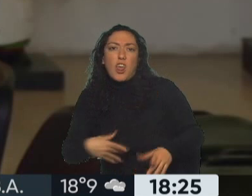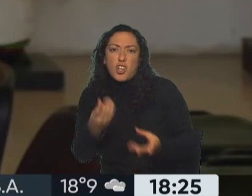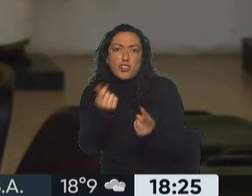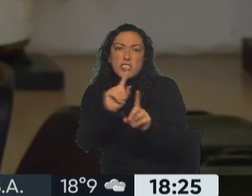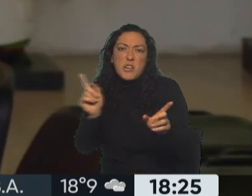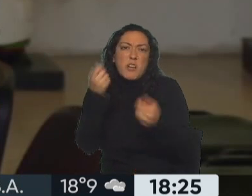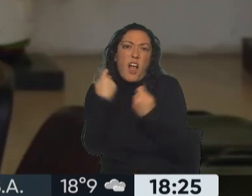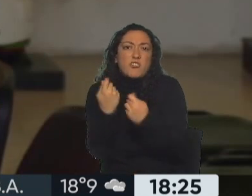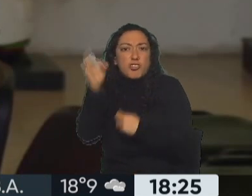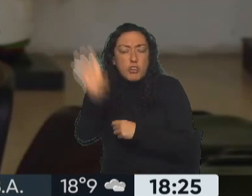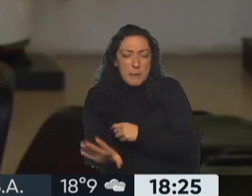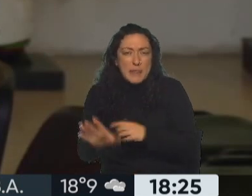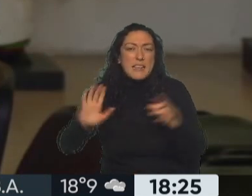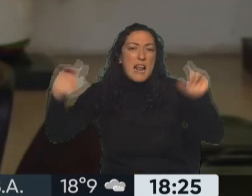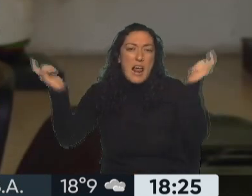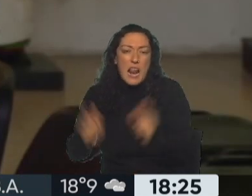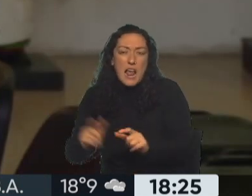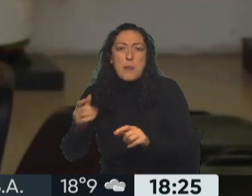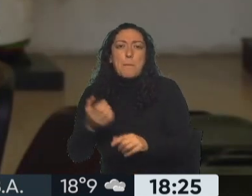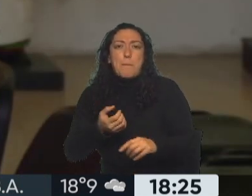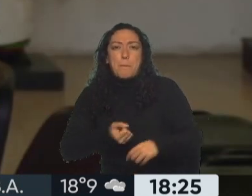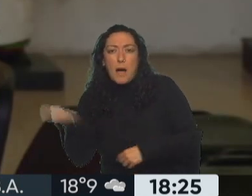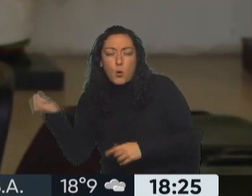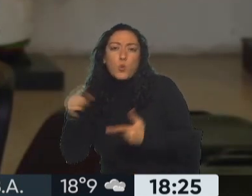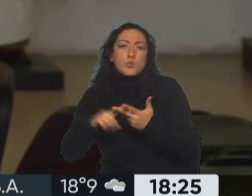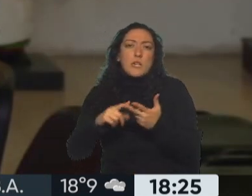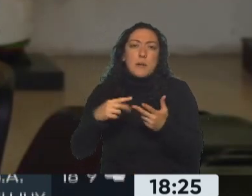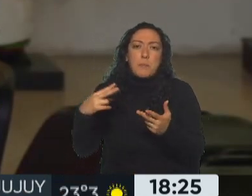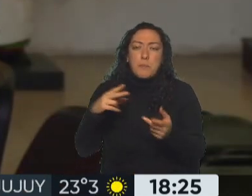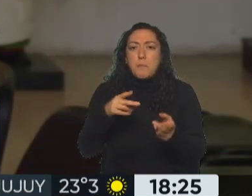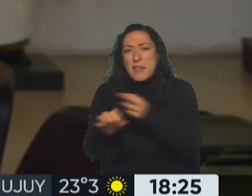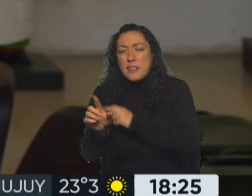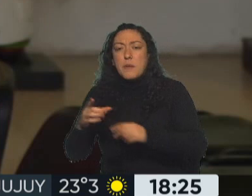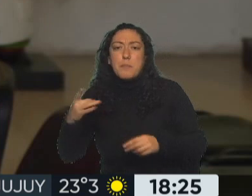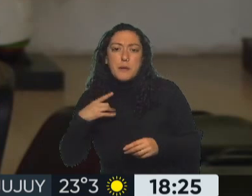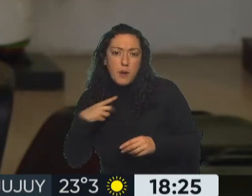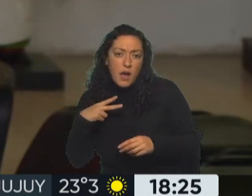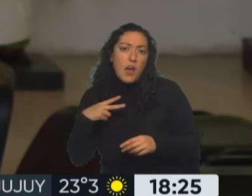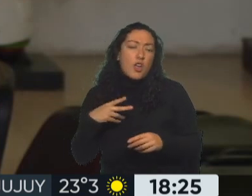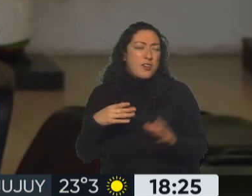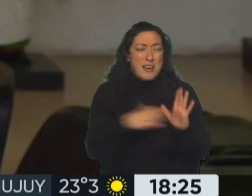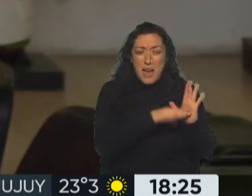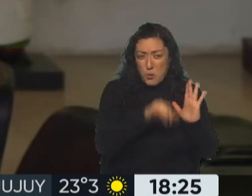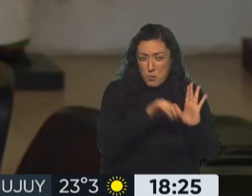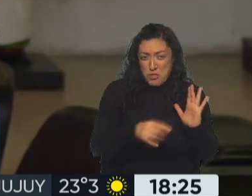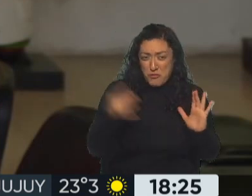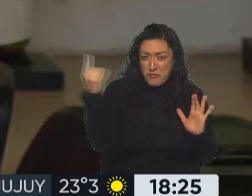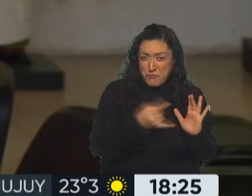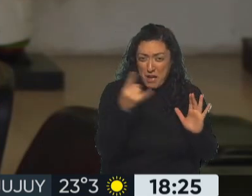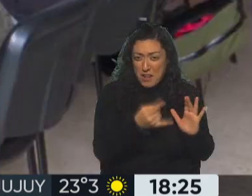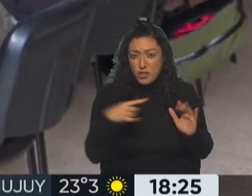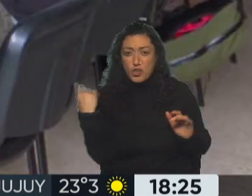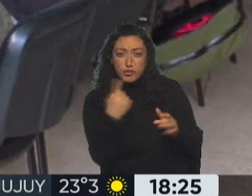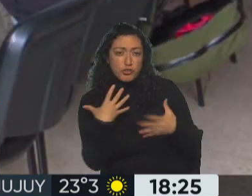puro gasto, hay que achicarlo, hay que privatizarlo. Bueno, no es verdad, porque además están usando argumentos falsos, y nosotros estamos acá